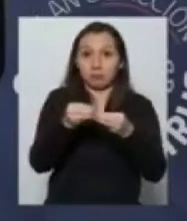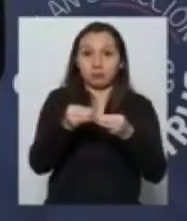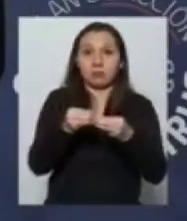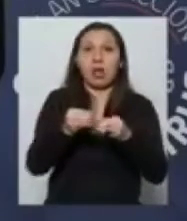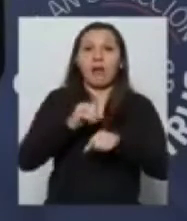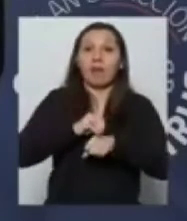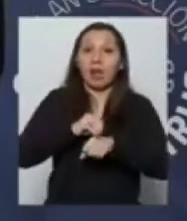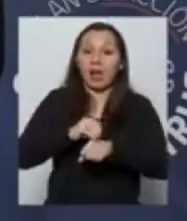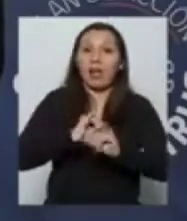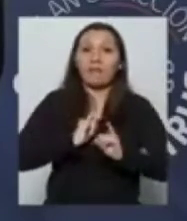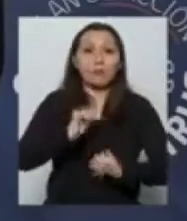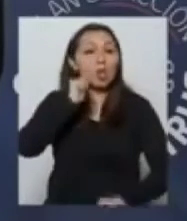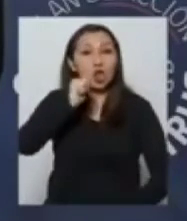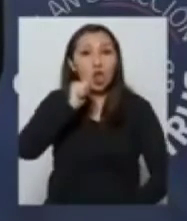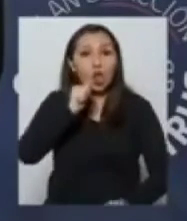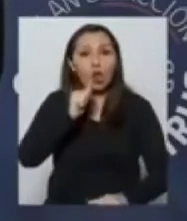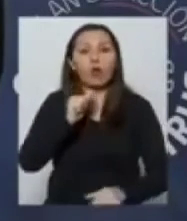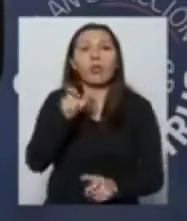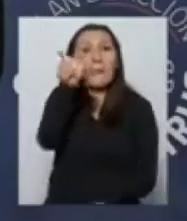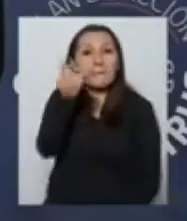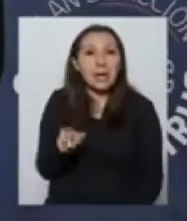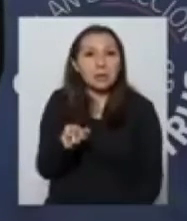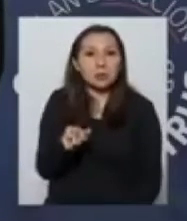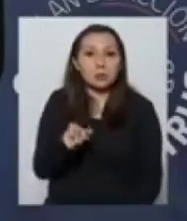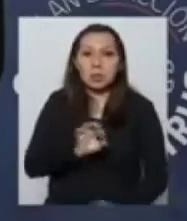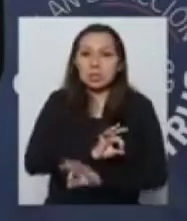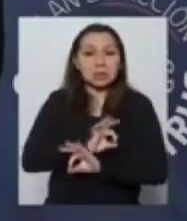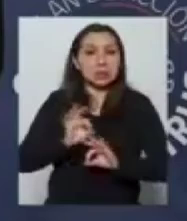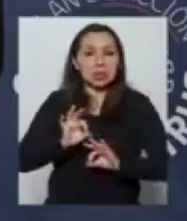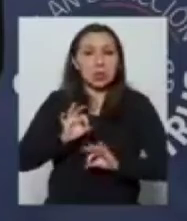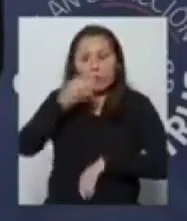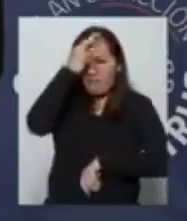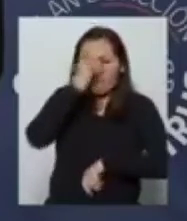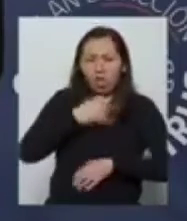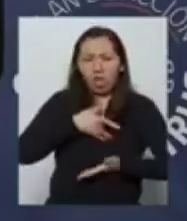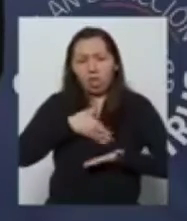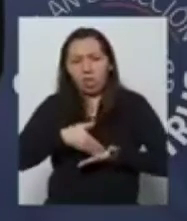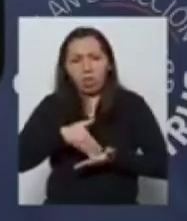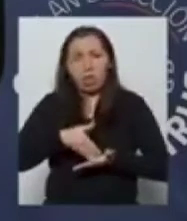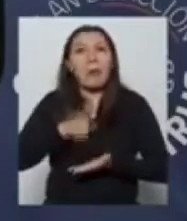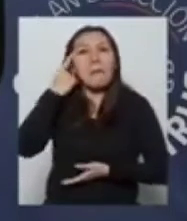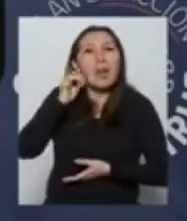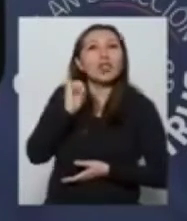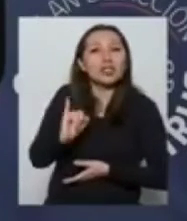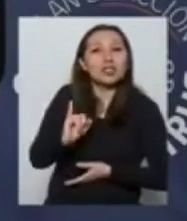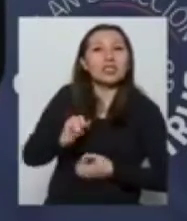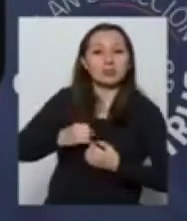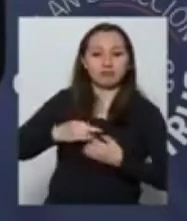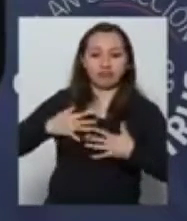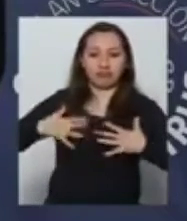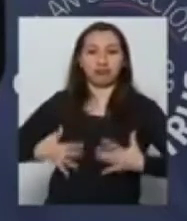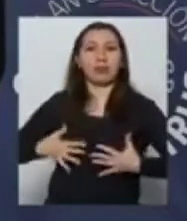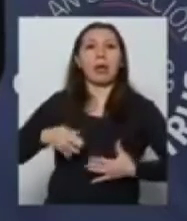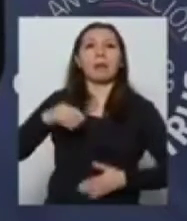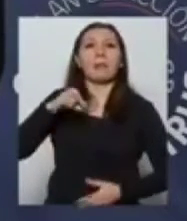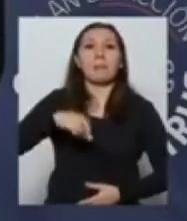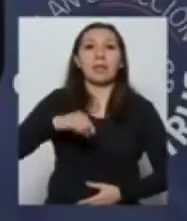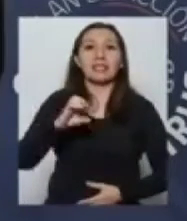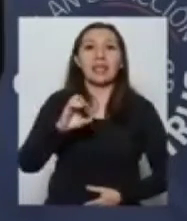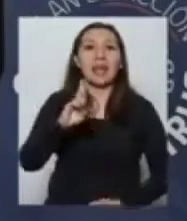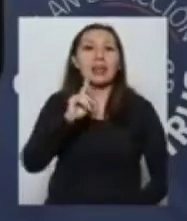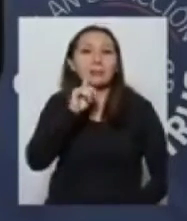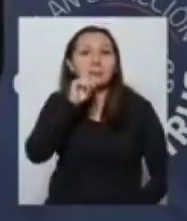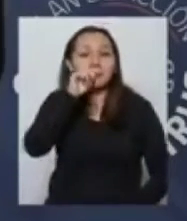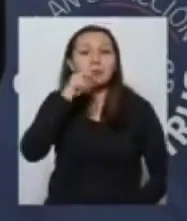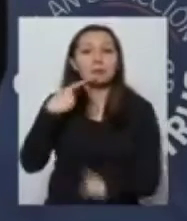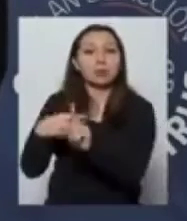vamos a notificar cada día como personas que no tuvieron la enfermedad, pero sí tienen un PCR positivo. Y